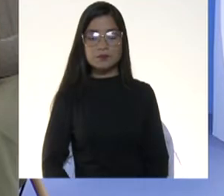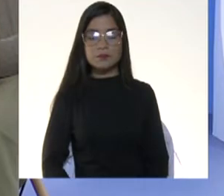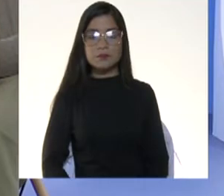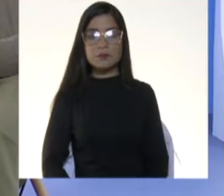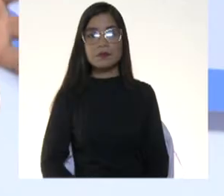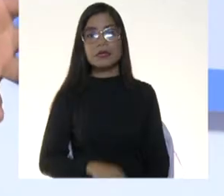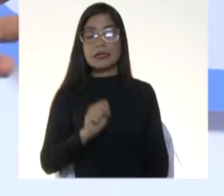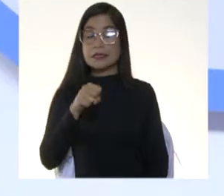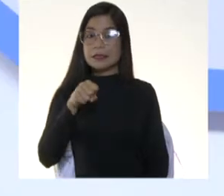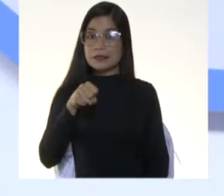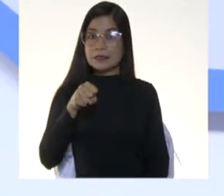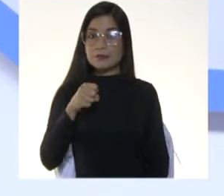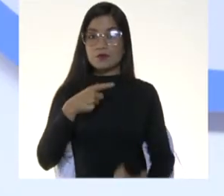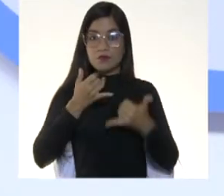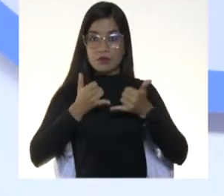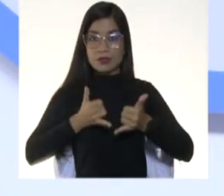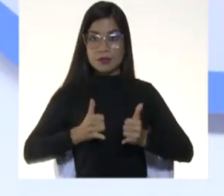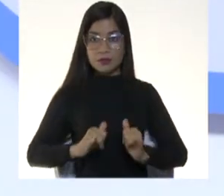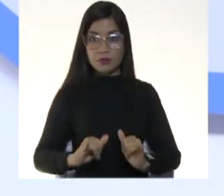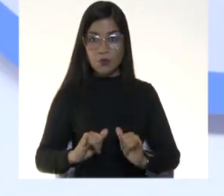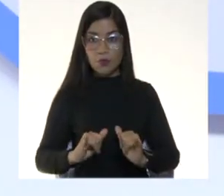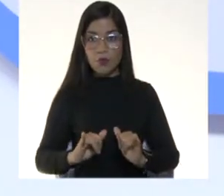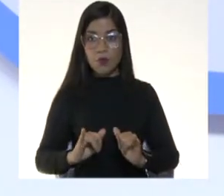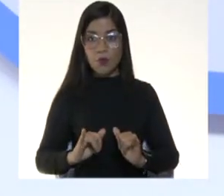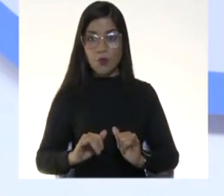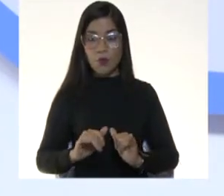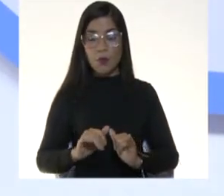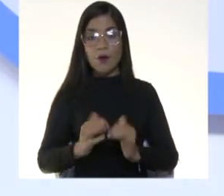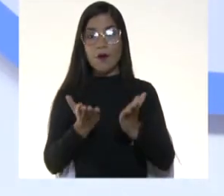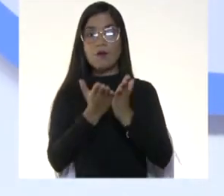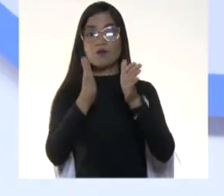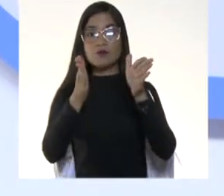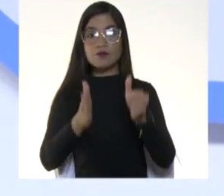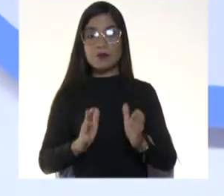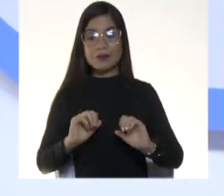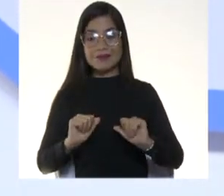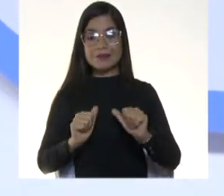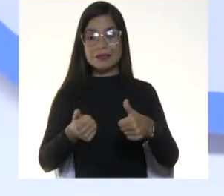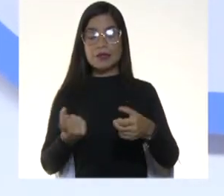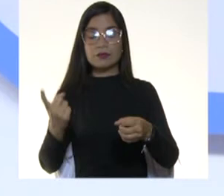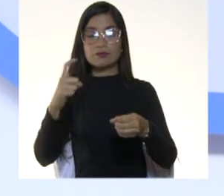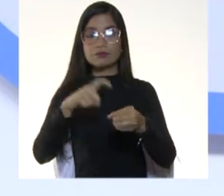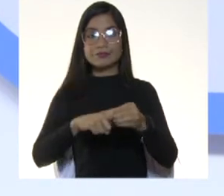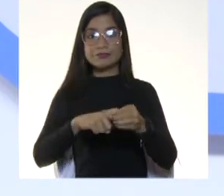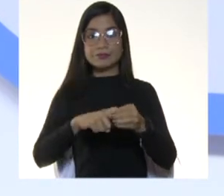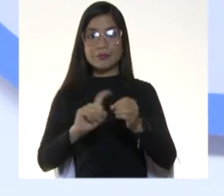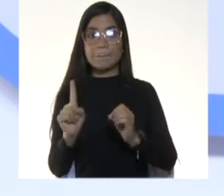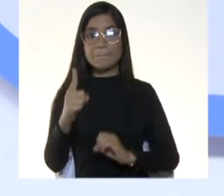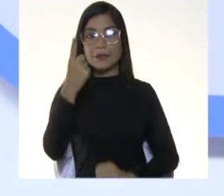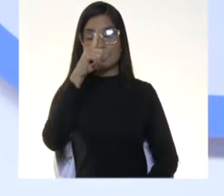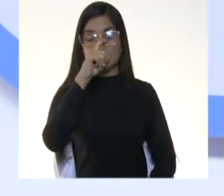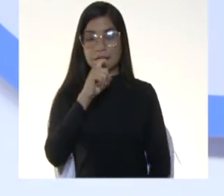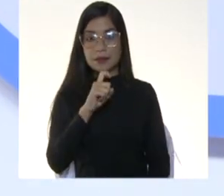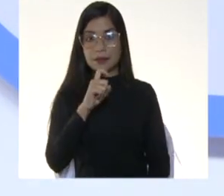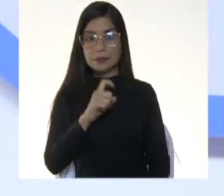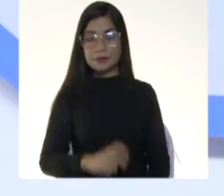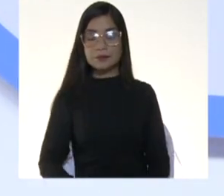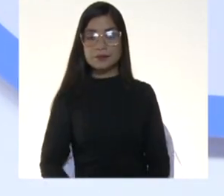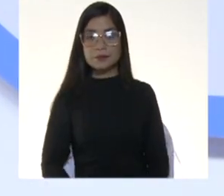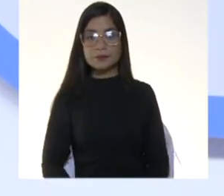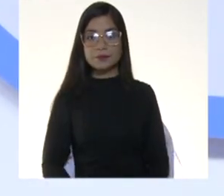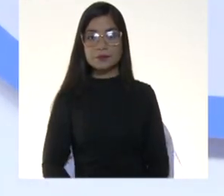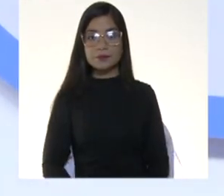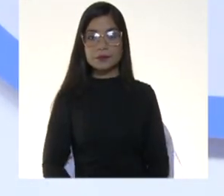e hijas, muchachas y muchachos que se están iniciando en primer año en nuestras escuelas, en este retorno, en esta batalla victoriosa